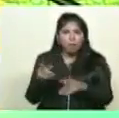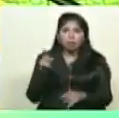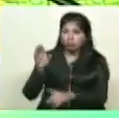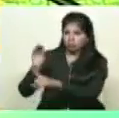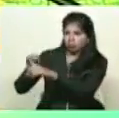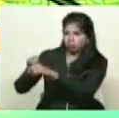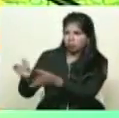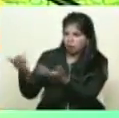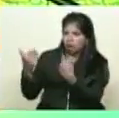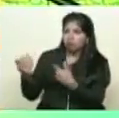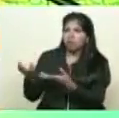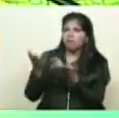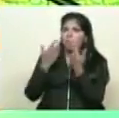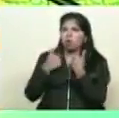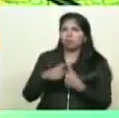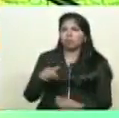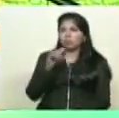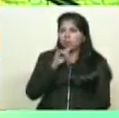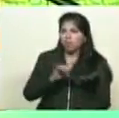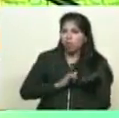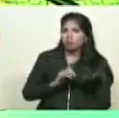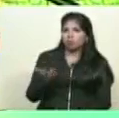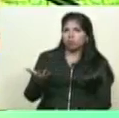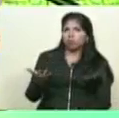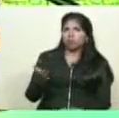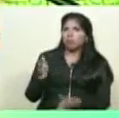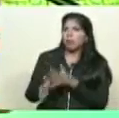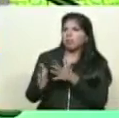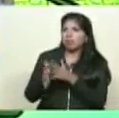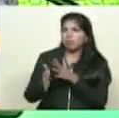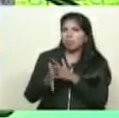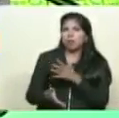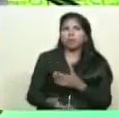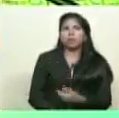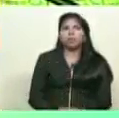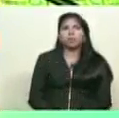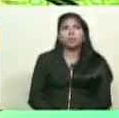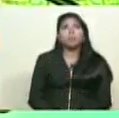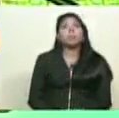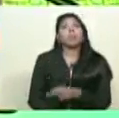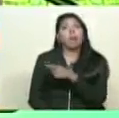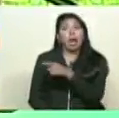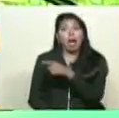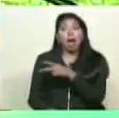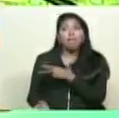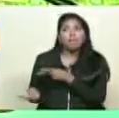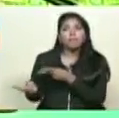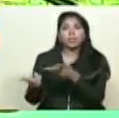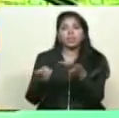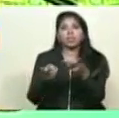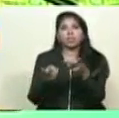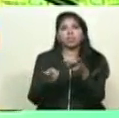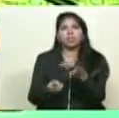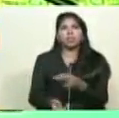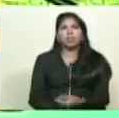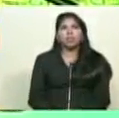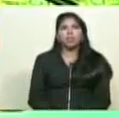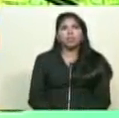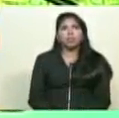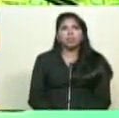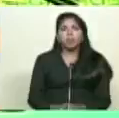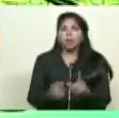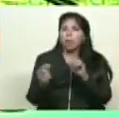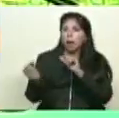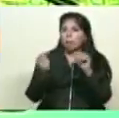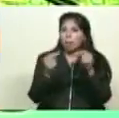les informen, que los mantengan informados a ustedes y que los inviten, a los